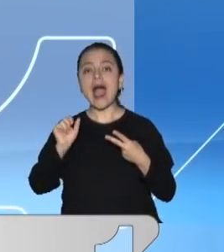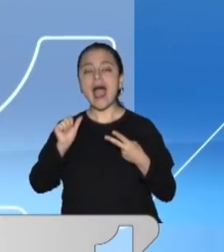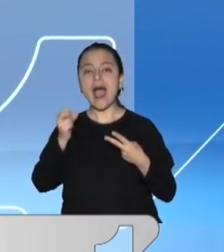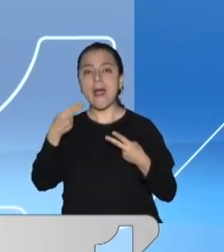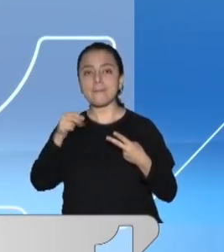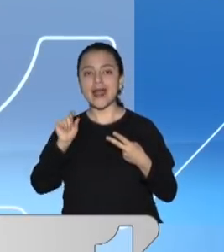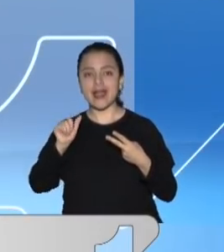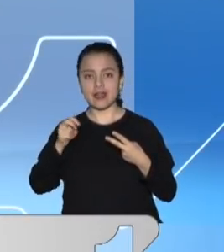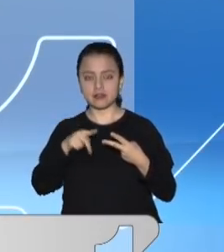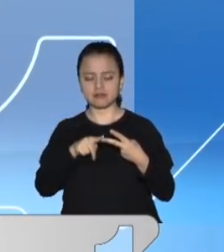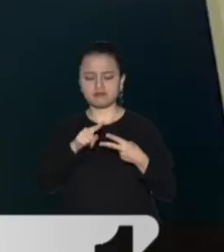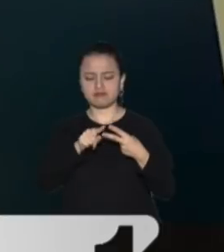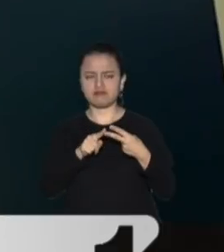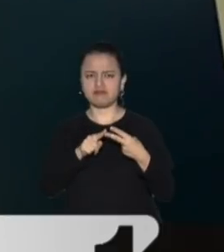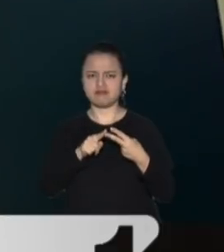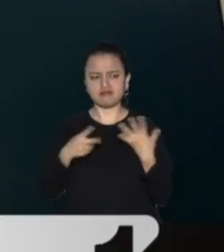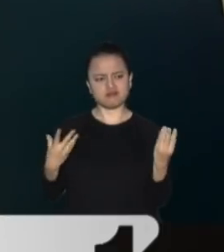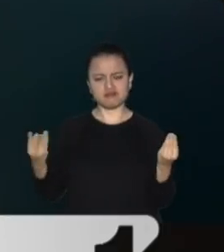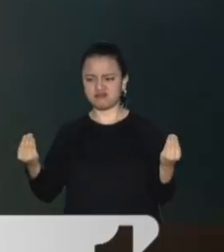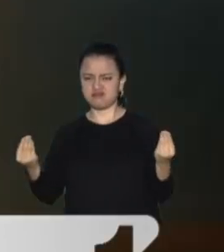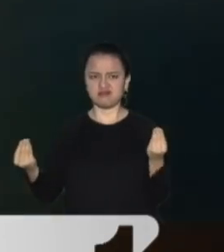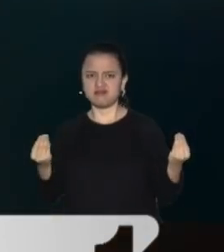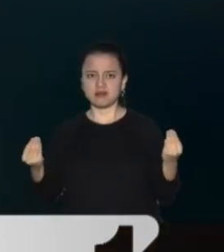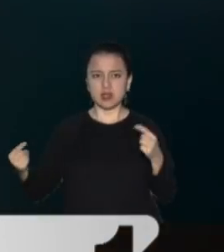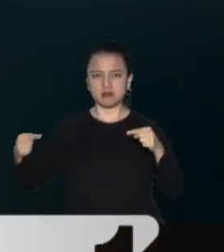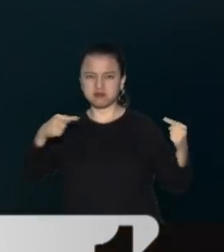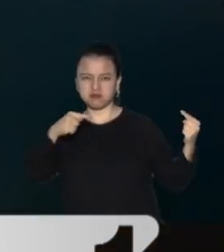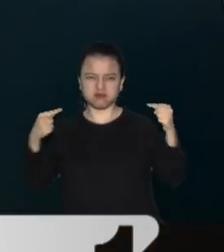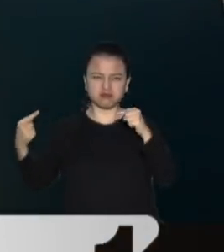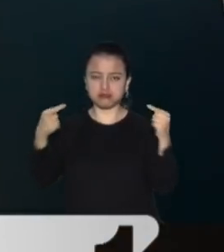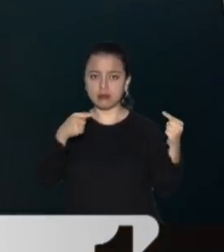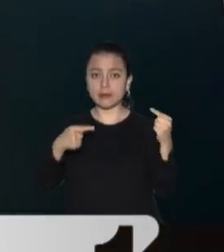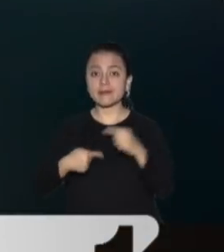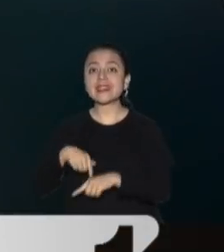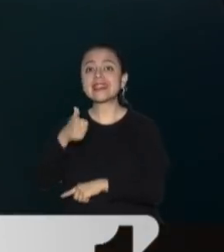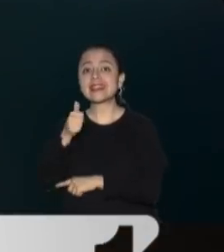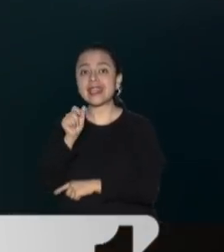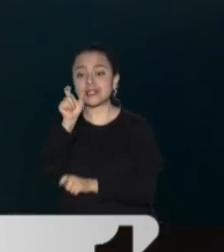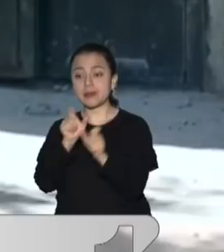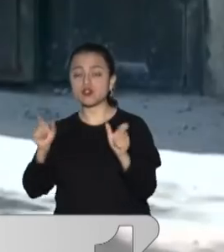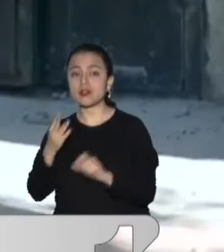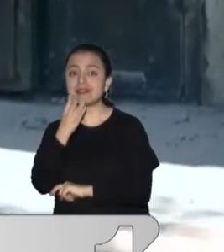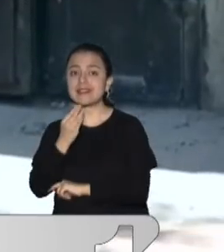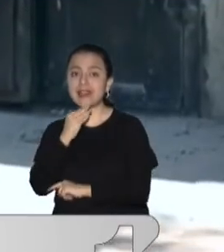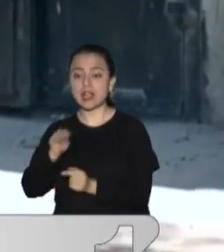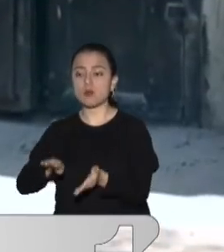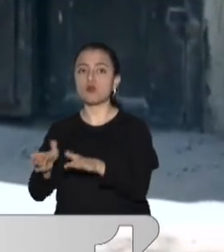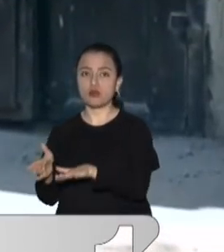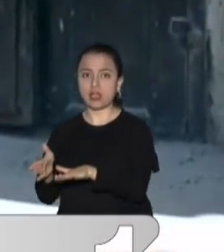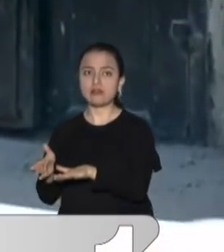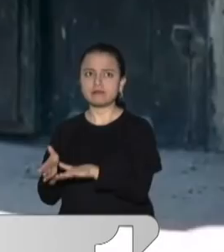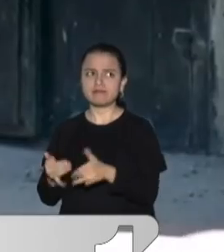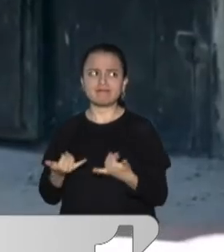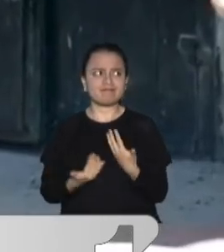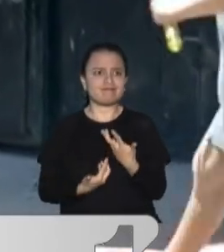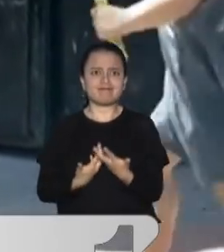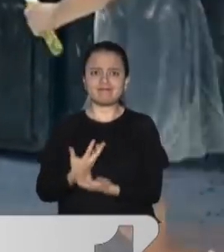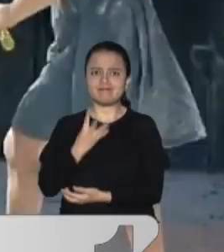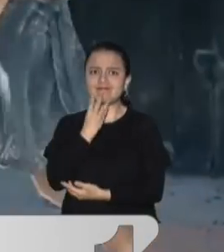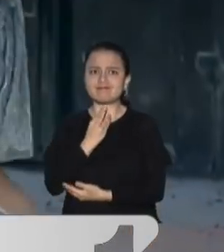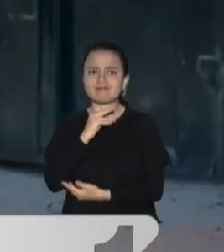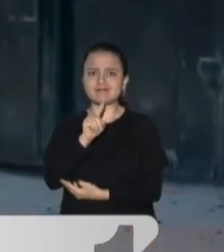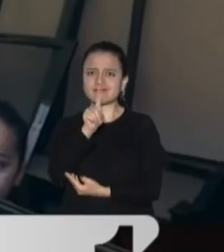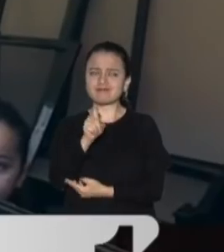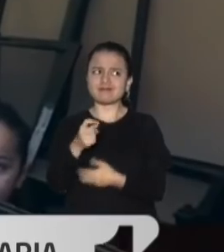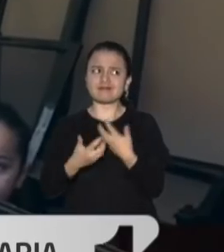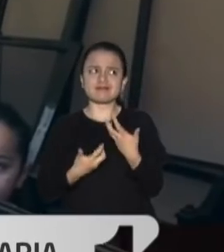3.350 cohetes que provocaron la muerte de 10 israelíes. A pesar de la angustia y la zozobra que se vive en este momento, en Israel todos